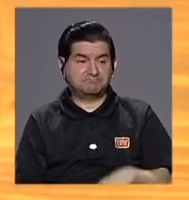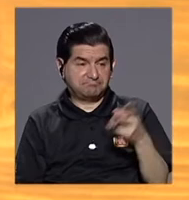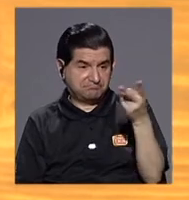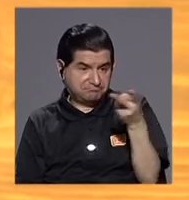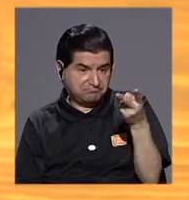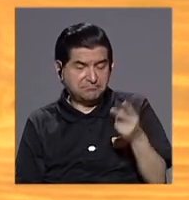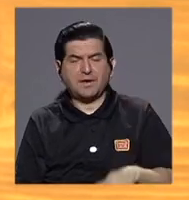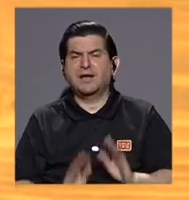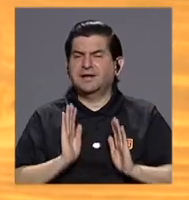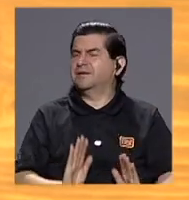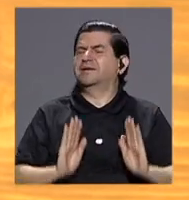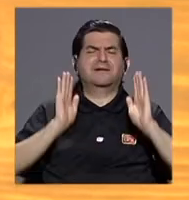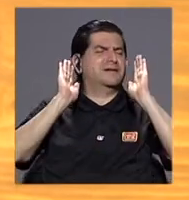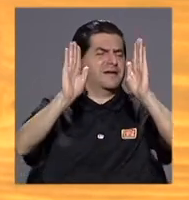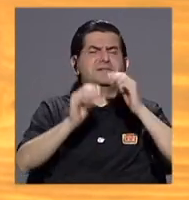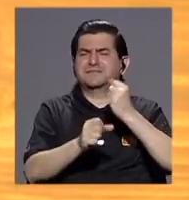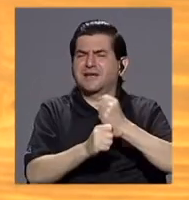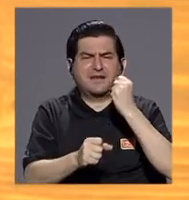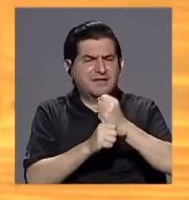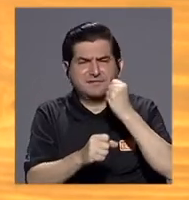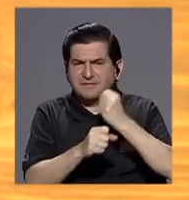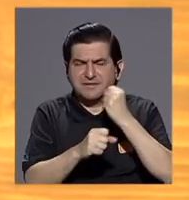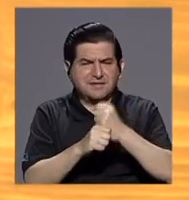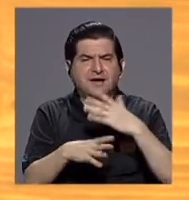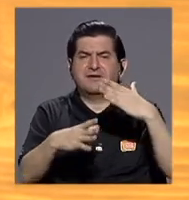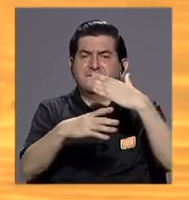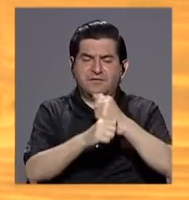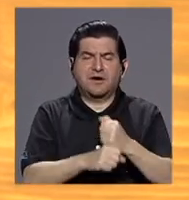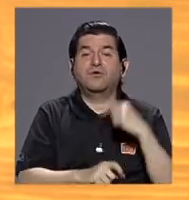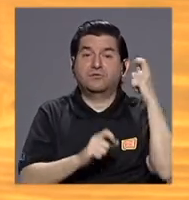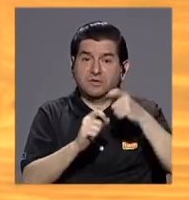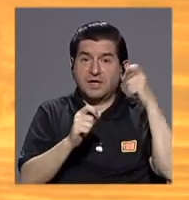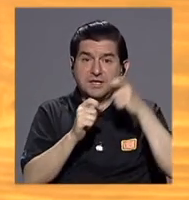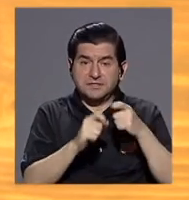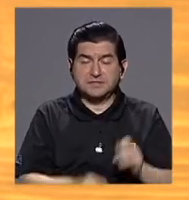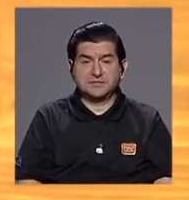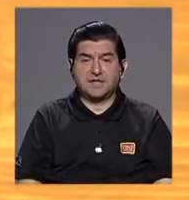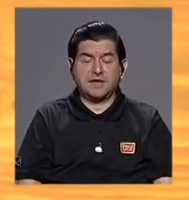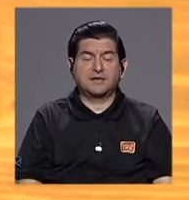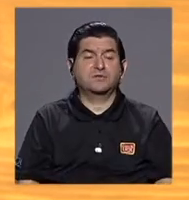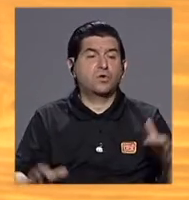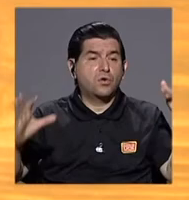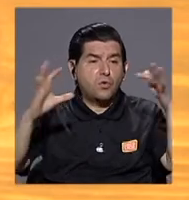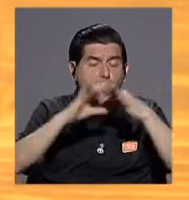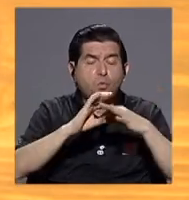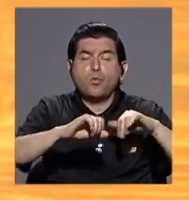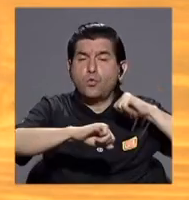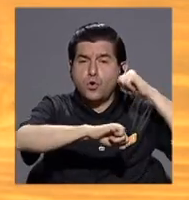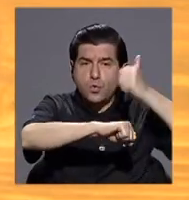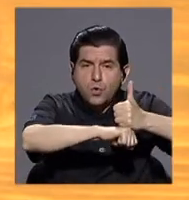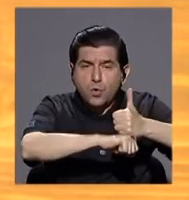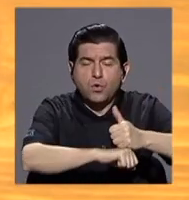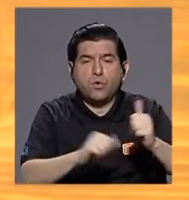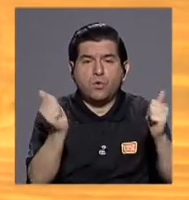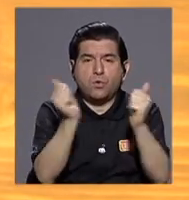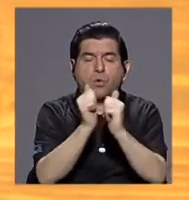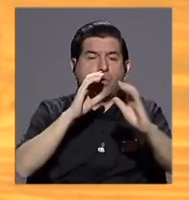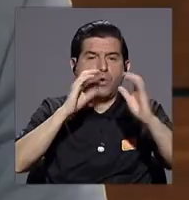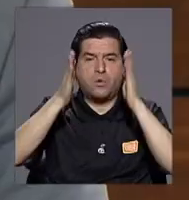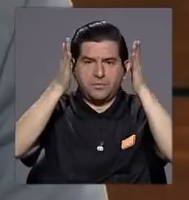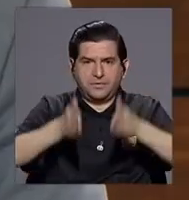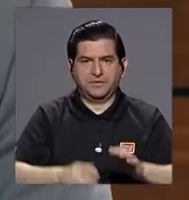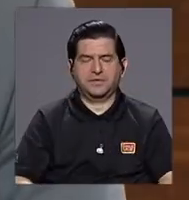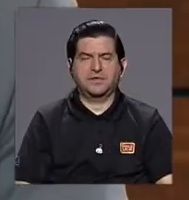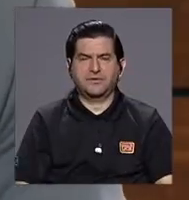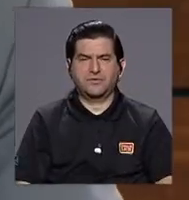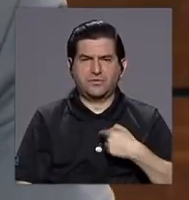eran extraordinarias para el trabajo que hacían, precisamente creando nexos con los comunicadores.